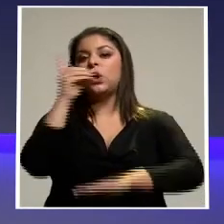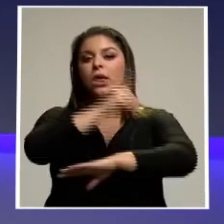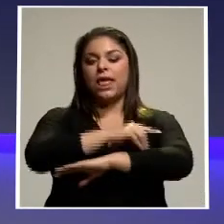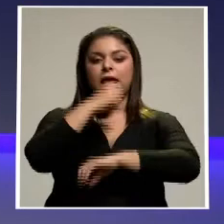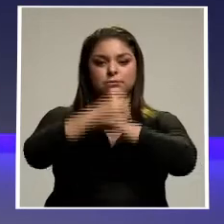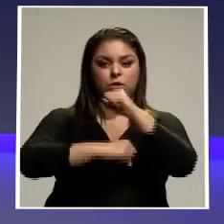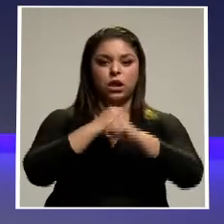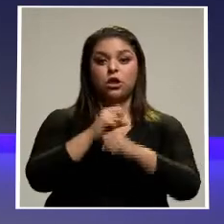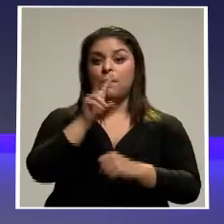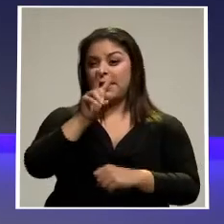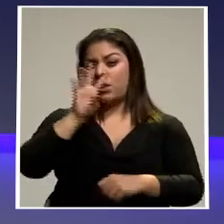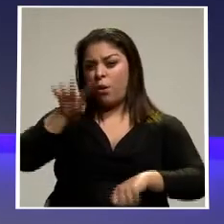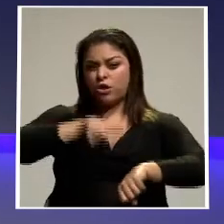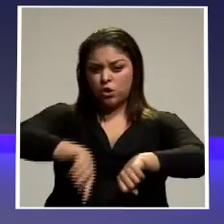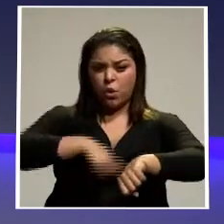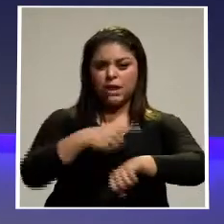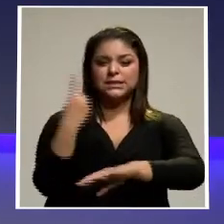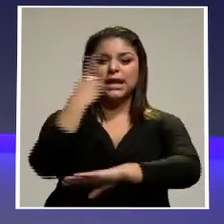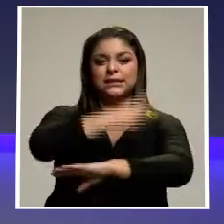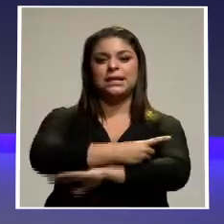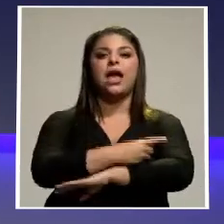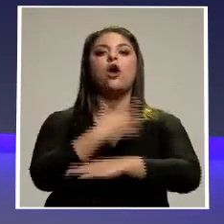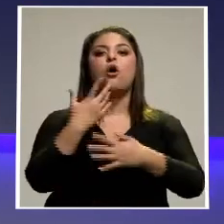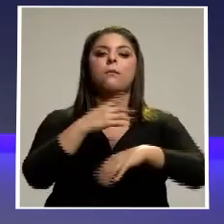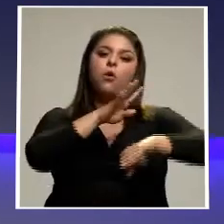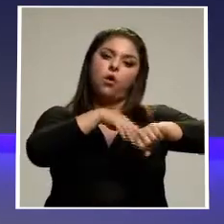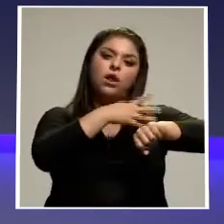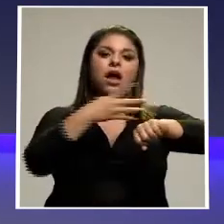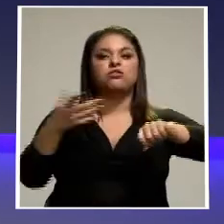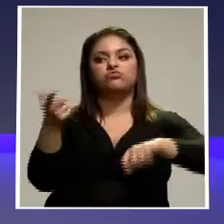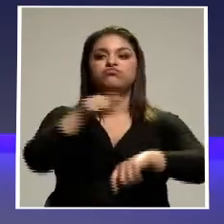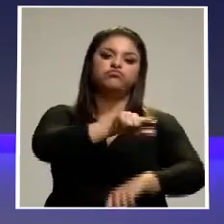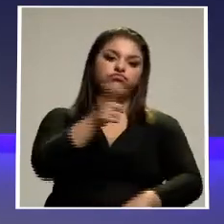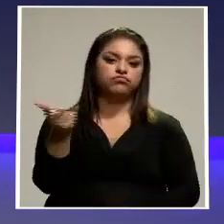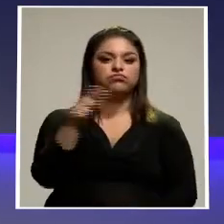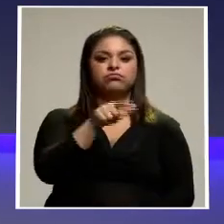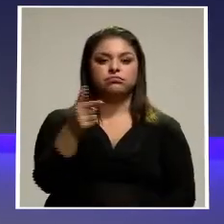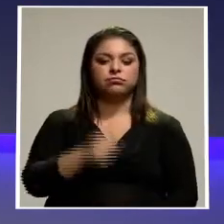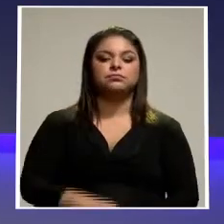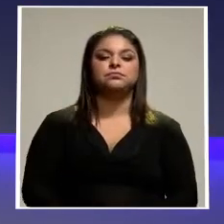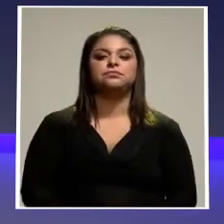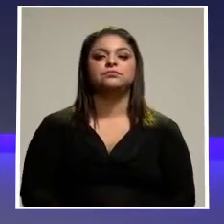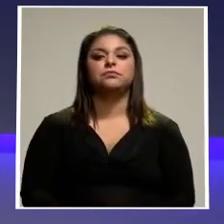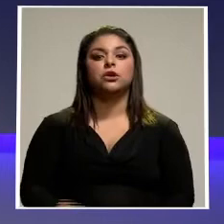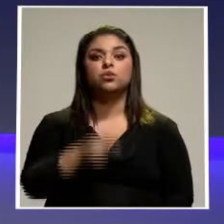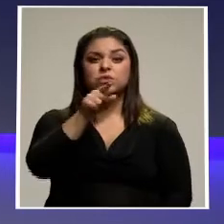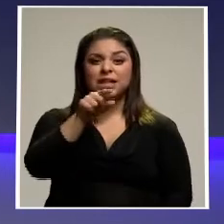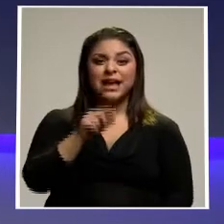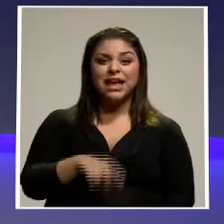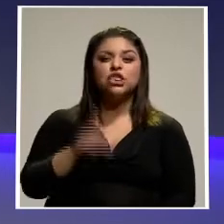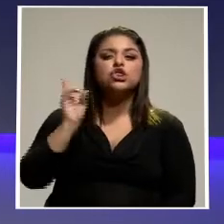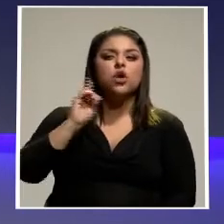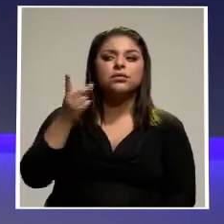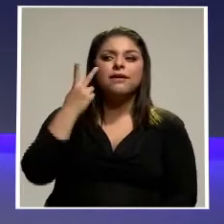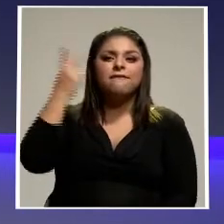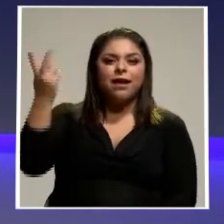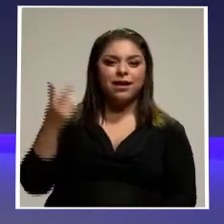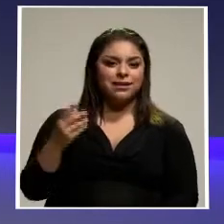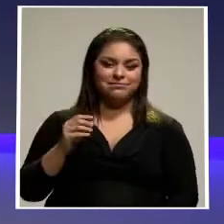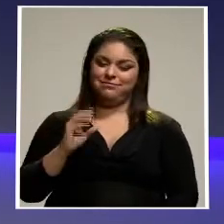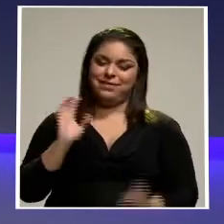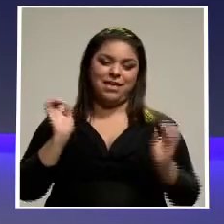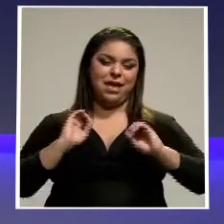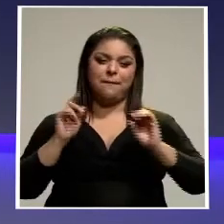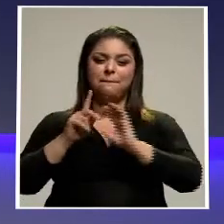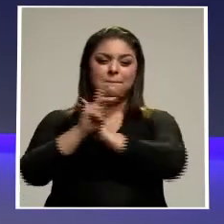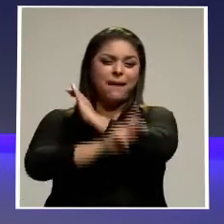día, a través de un sistema de turnos ordinarios y extraordinarios. Usted no va a ver eso ni siquiera en los países desarrollados,